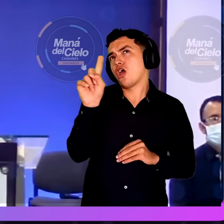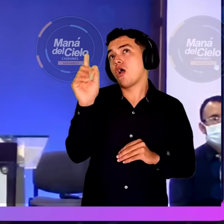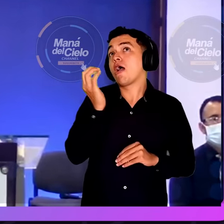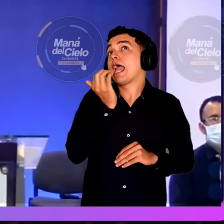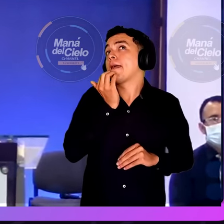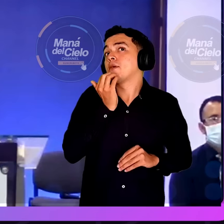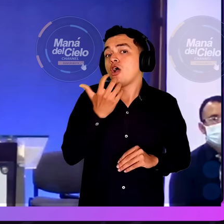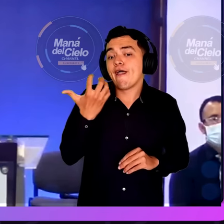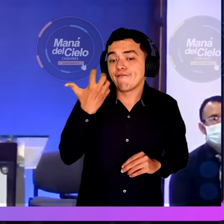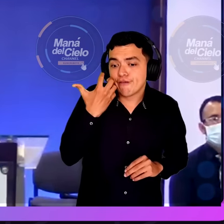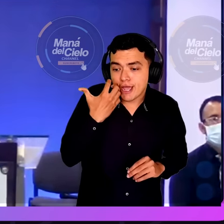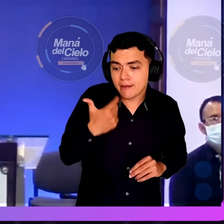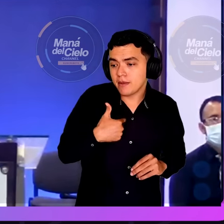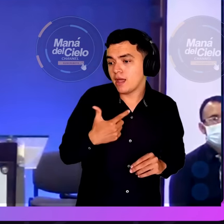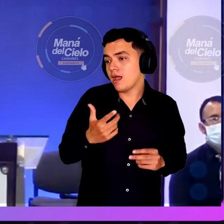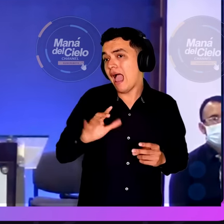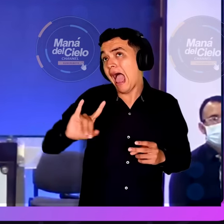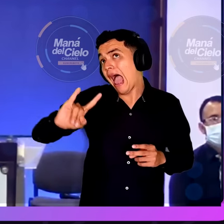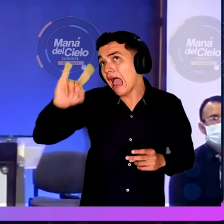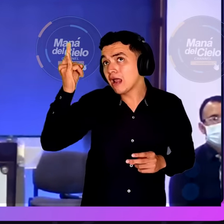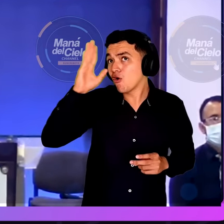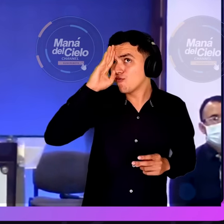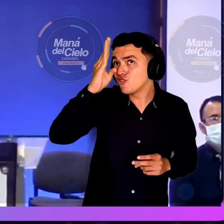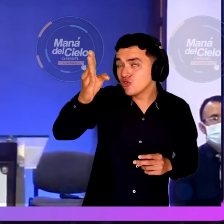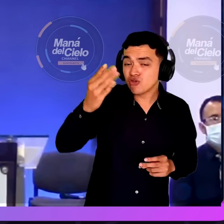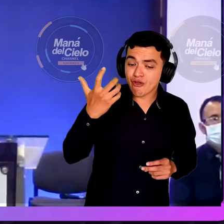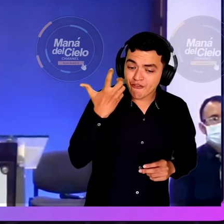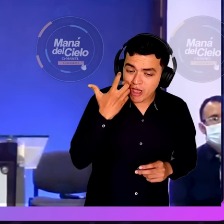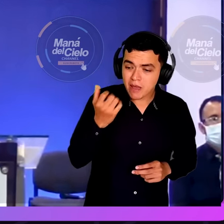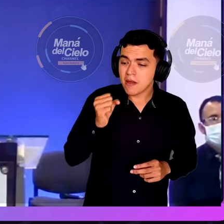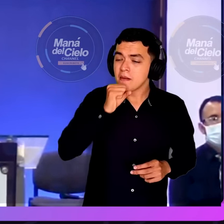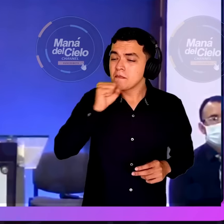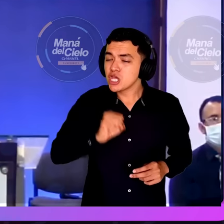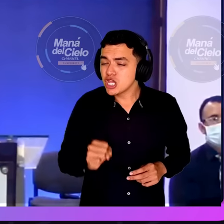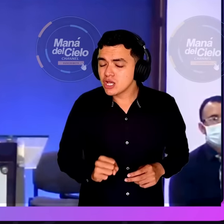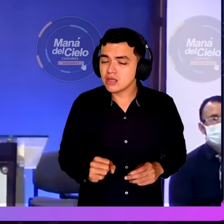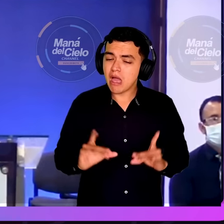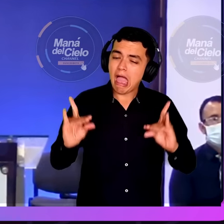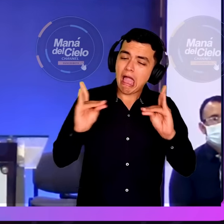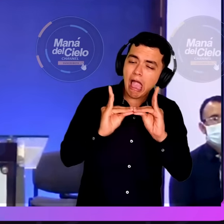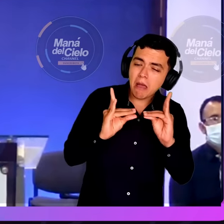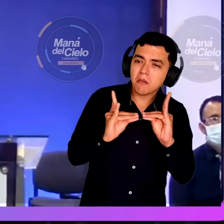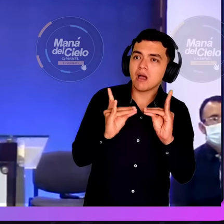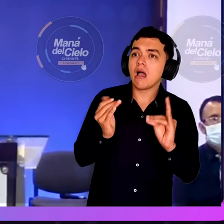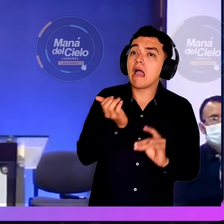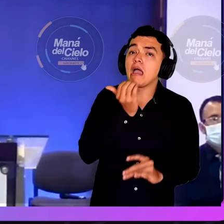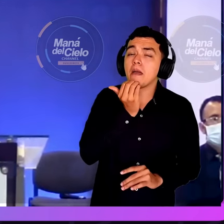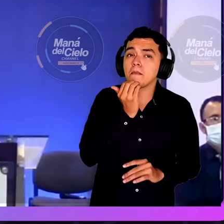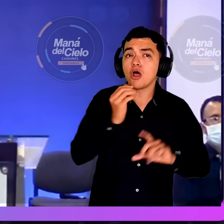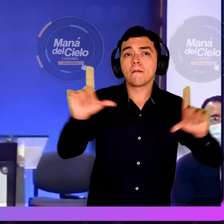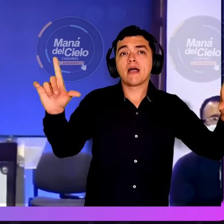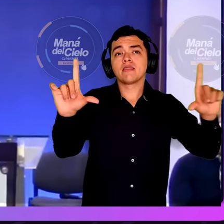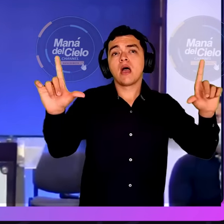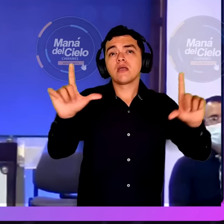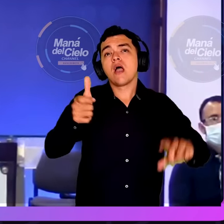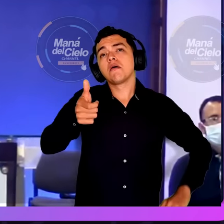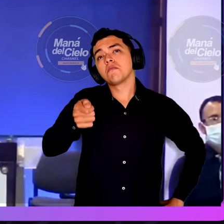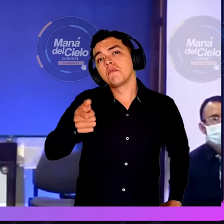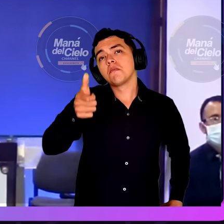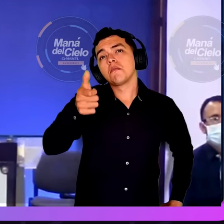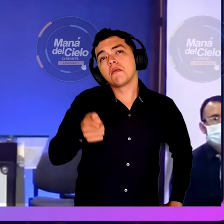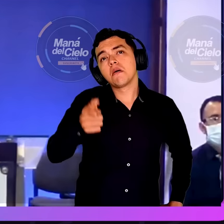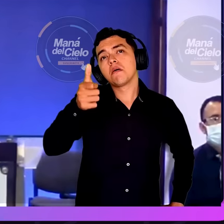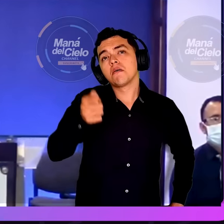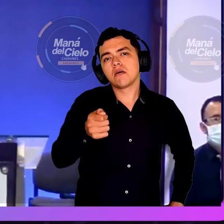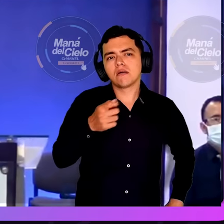terminar mi vida así. Si hay un momento en la vida que yo ya no me puedo mover porque puede pasar, yo no sé qué, por favor, no me permitas que